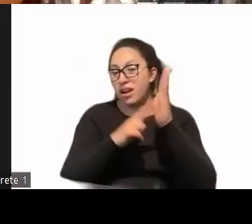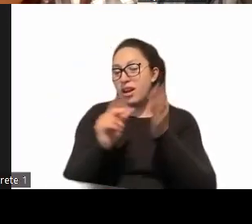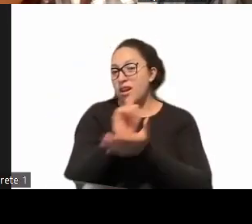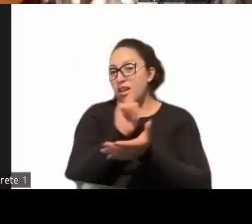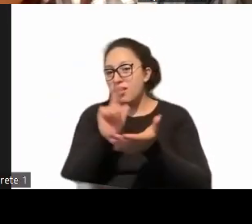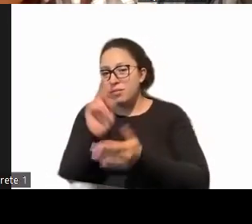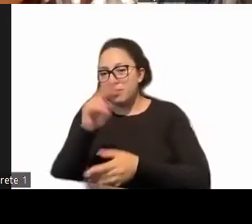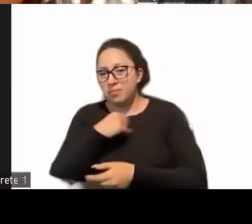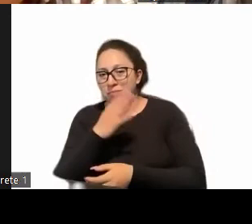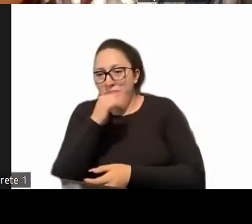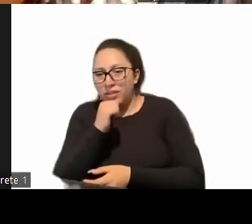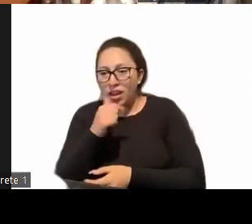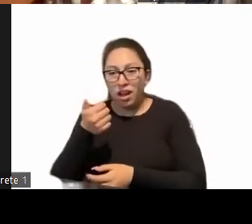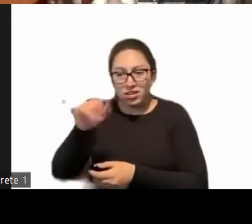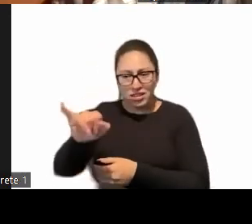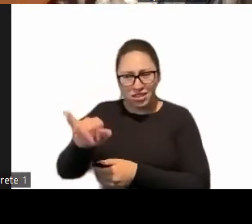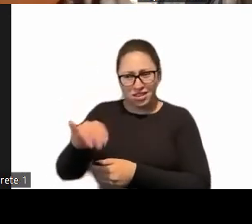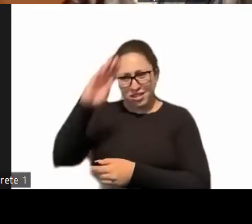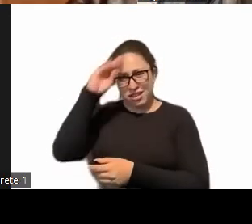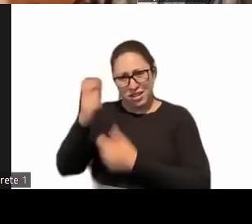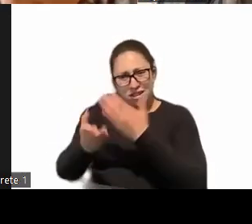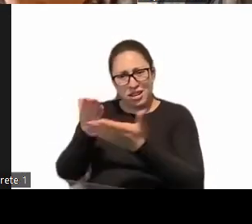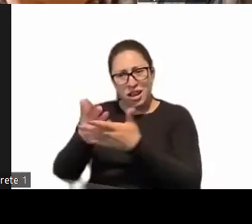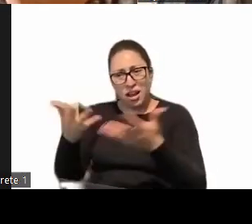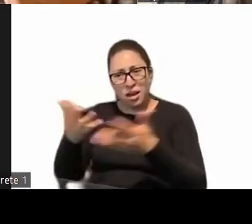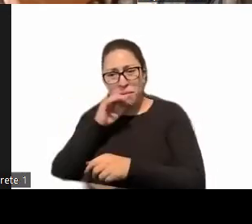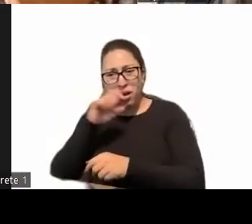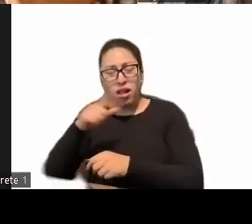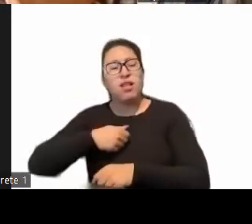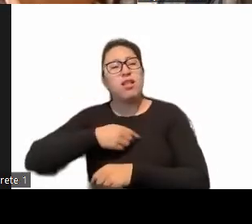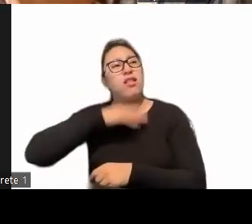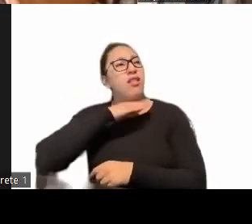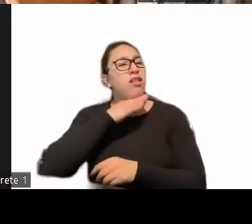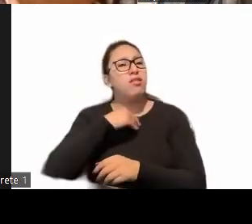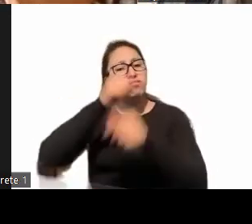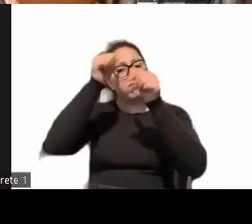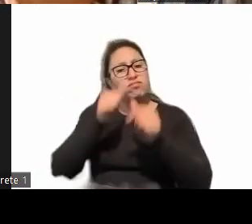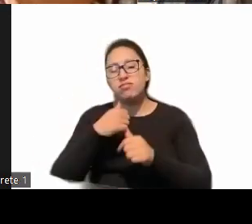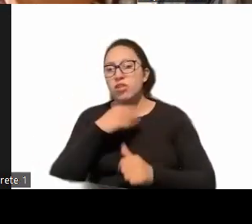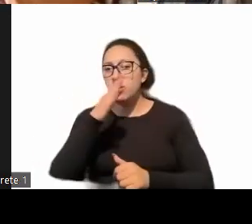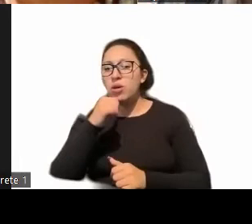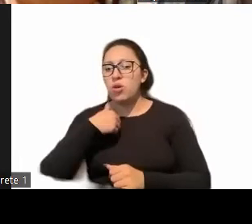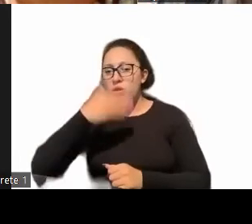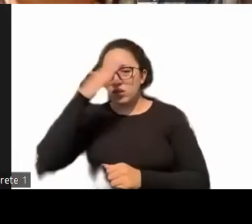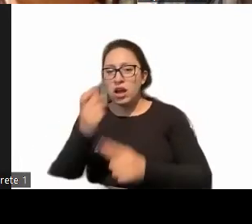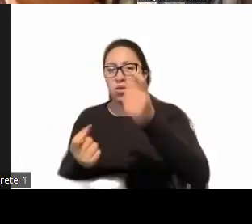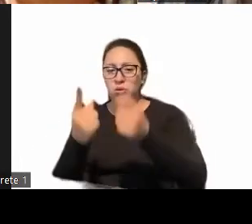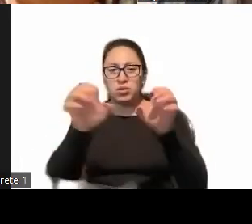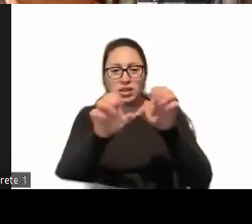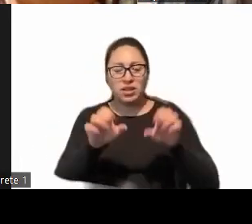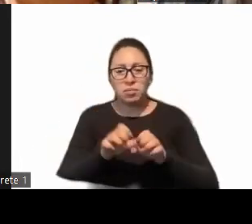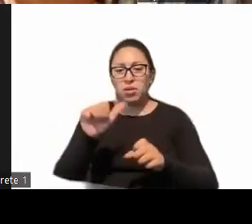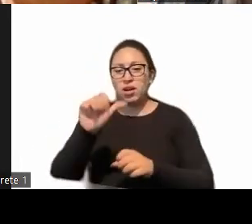pues que se pasen así los dictámenes. Yo claramente me doy cuenta que hubo varios asesores haciendo los dictámenes, que no fue uno